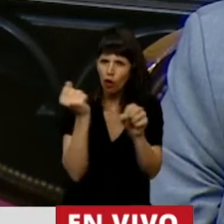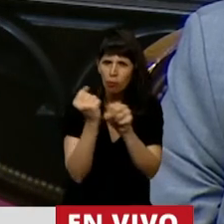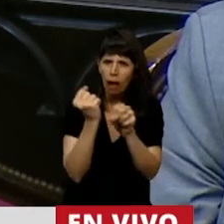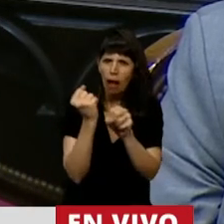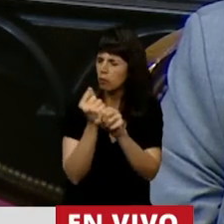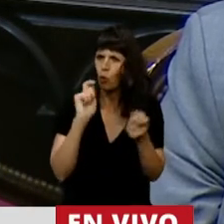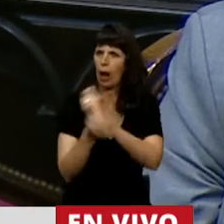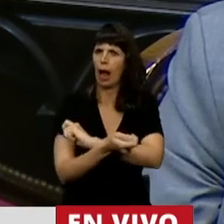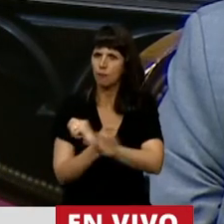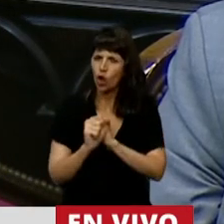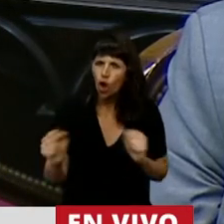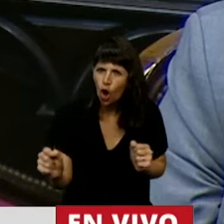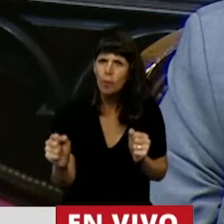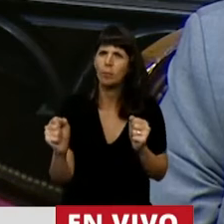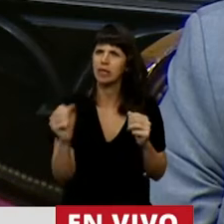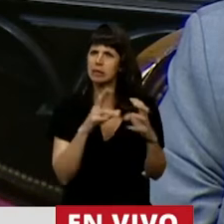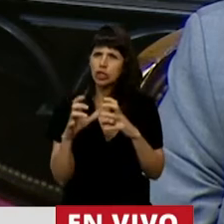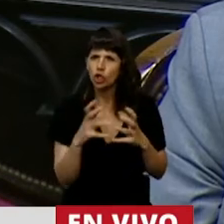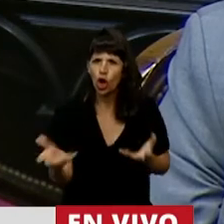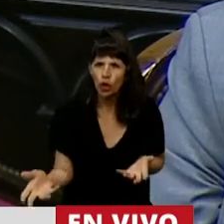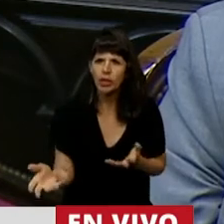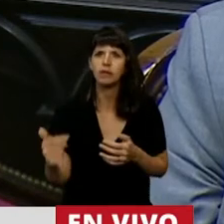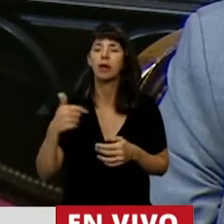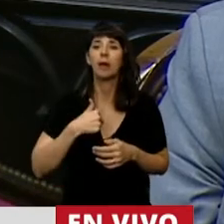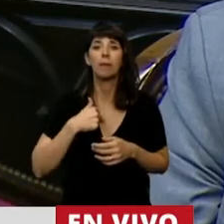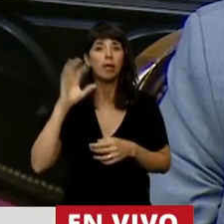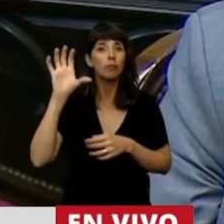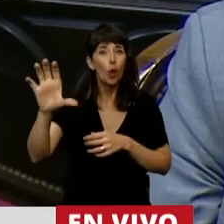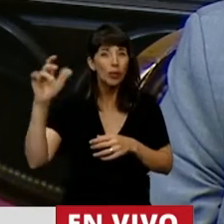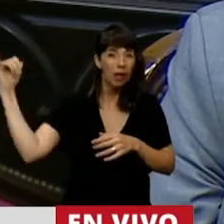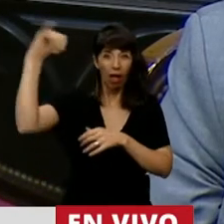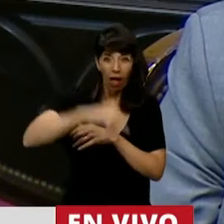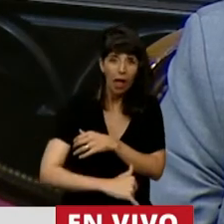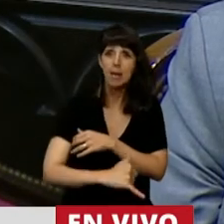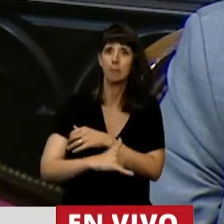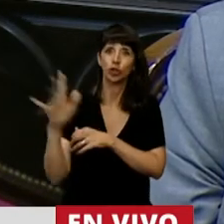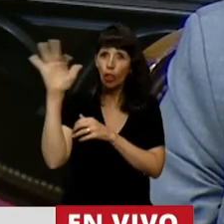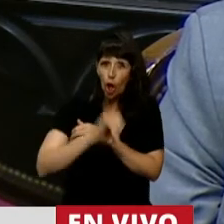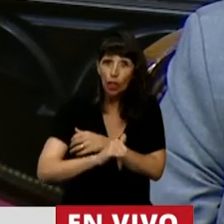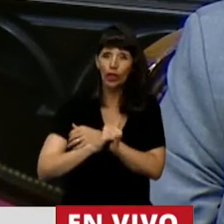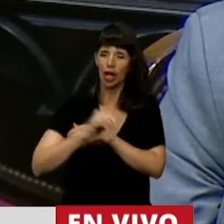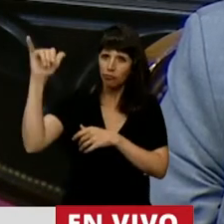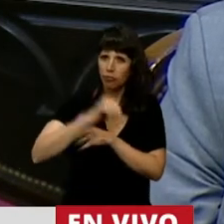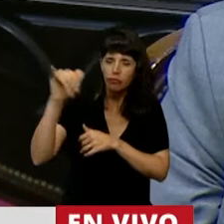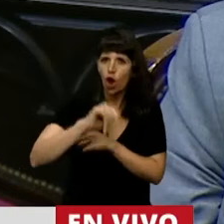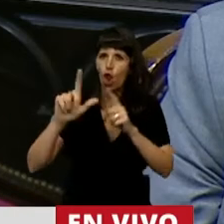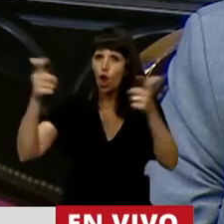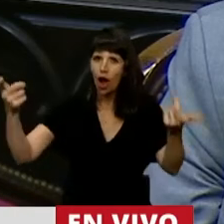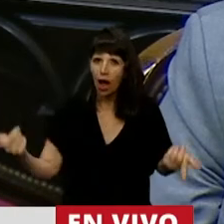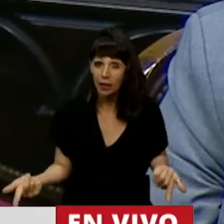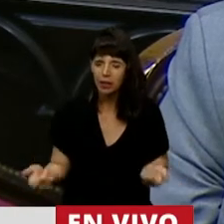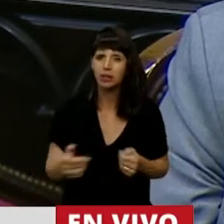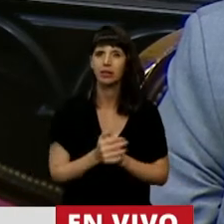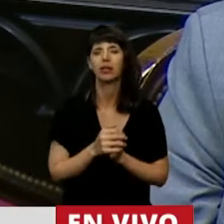sesionar, teniendo en cuenta que en nuestra provincia no están habilitados los vuelos en forma diaria y también en el